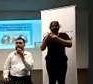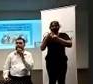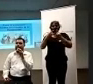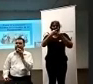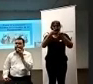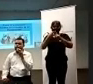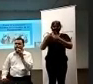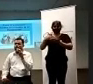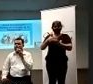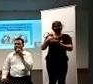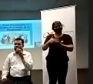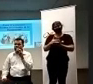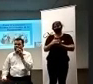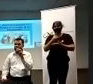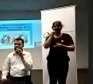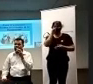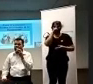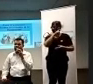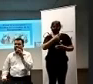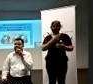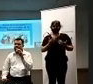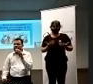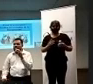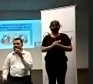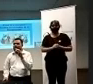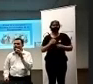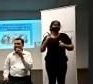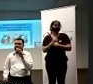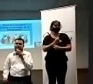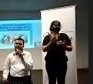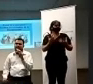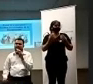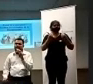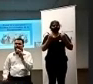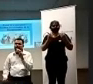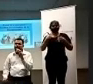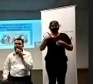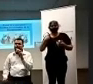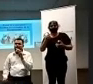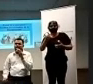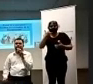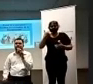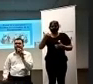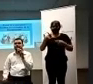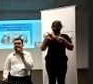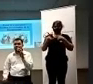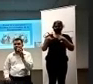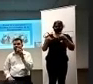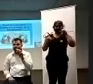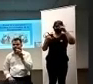Entonces, me frustro, no tengo contacto con nadie, mi celular es inaccesible, entonces mi salud mental